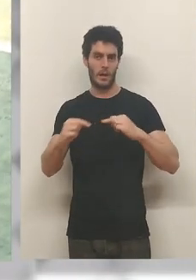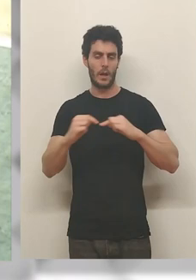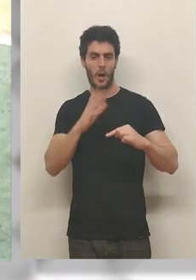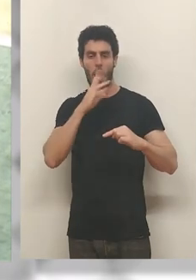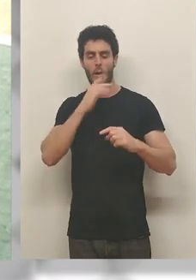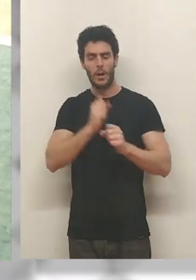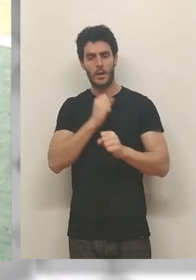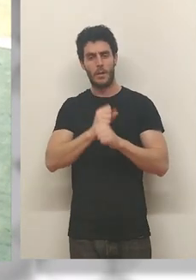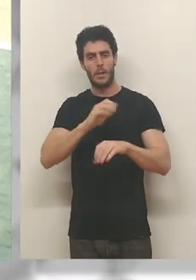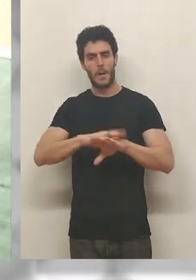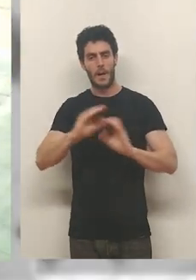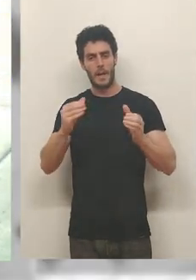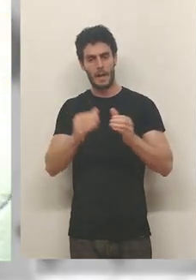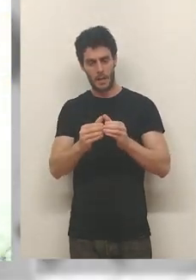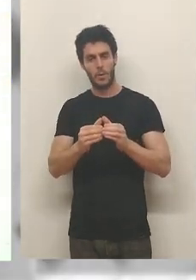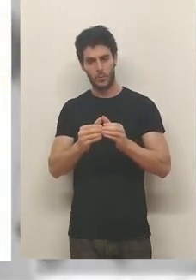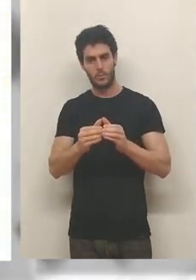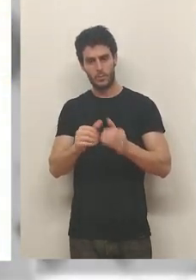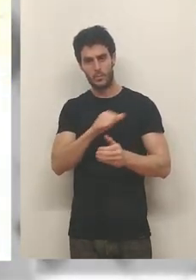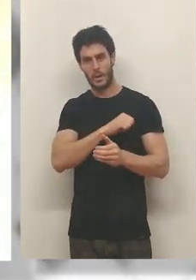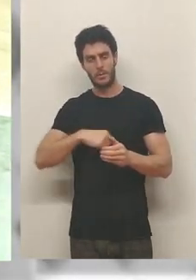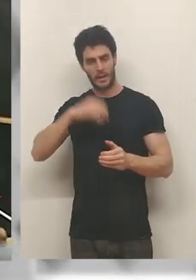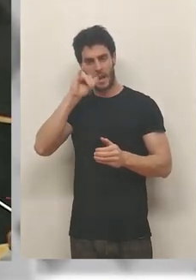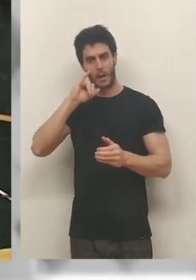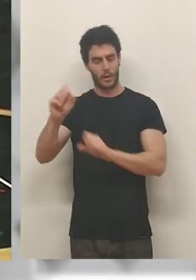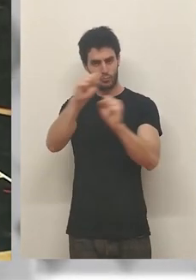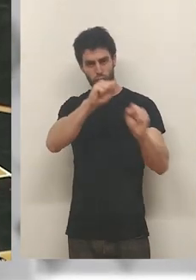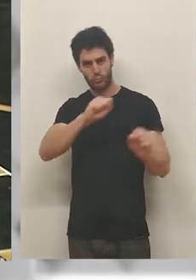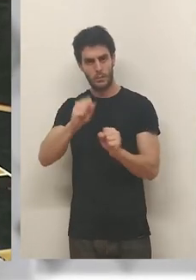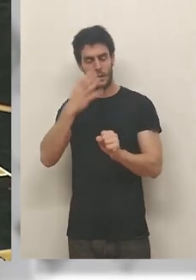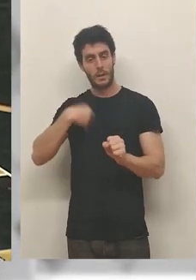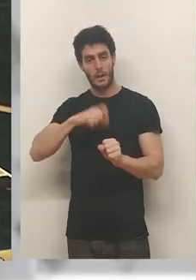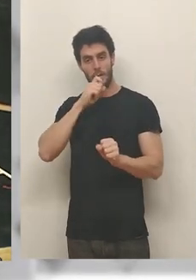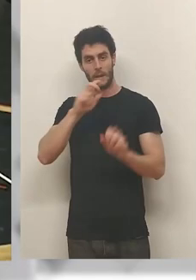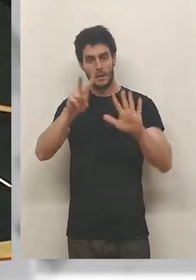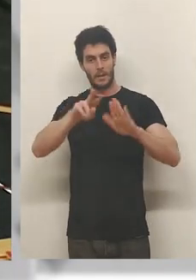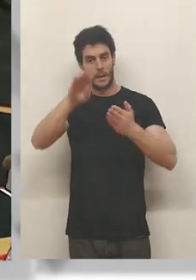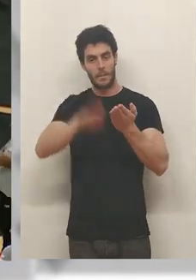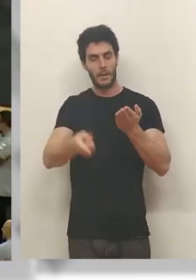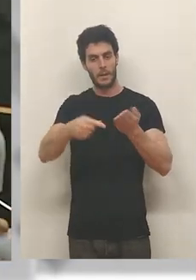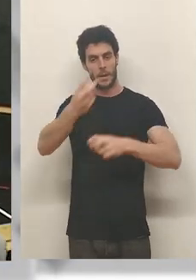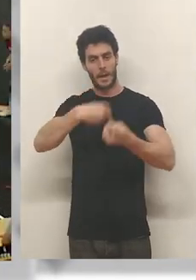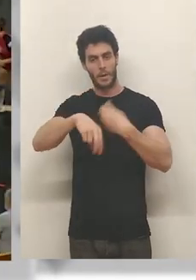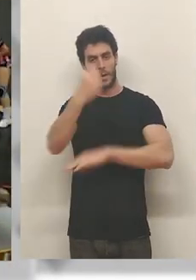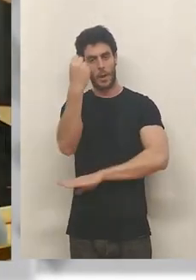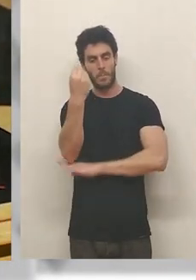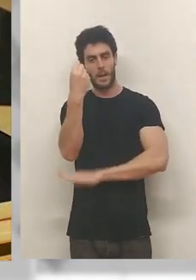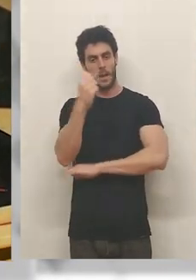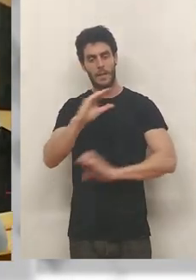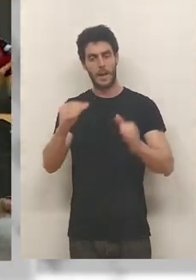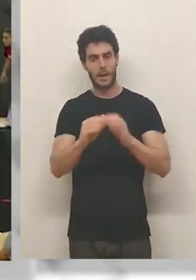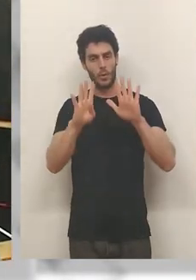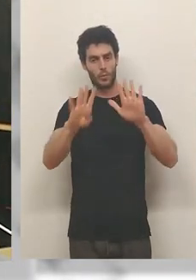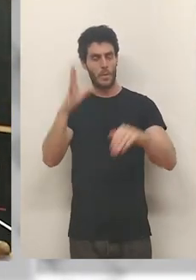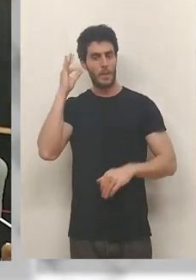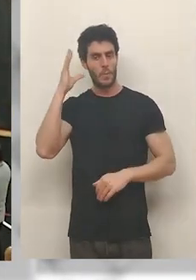ahora el club trabaja en dar forma a la plantilla que defenderá los colores de la camiseta riojana. Ya se han anunciado siete bajas, pero también la renovación